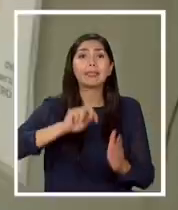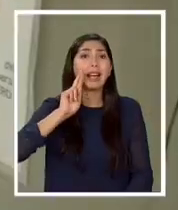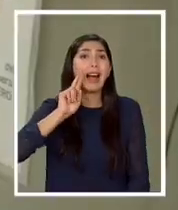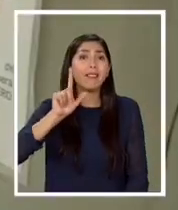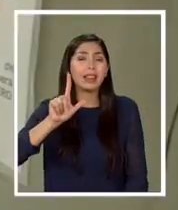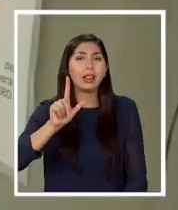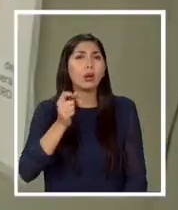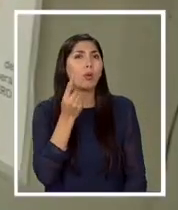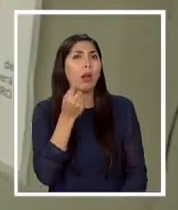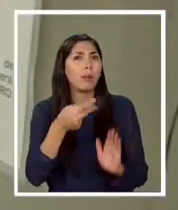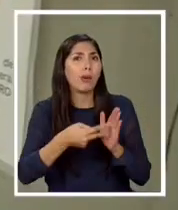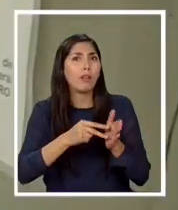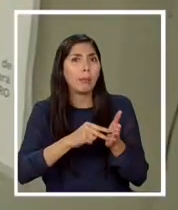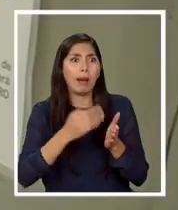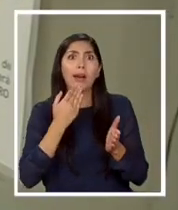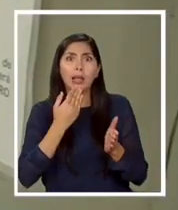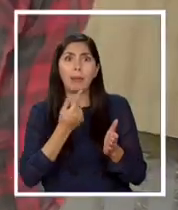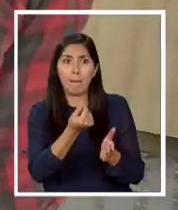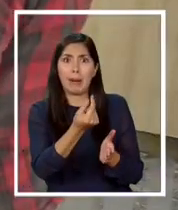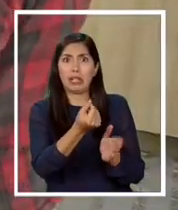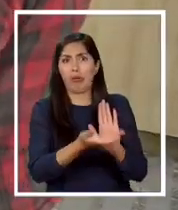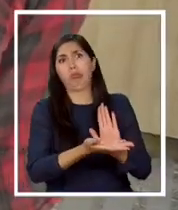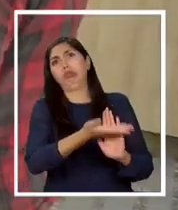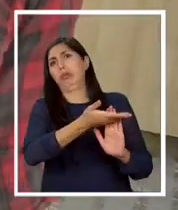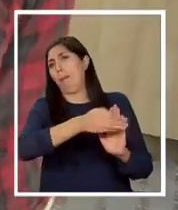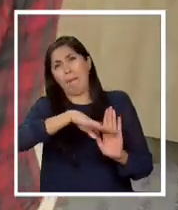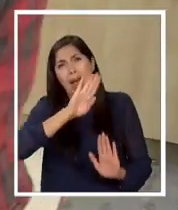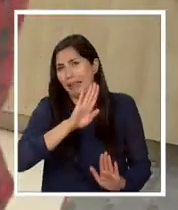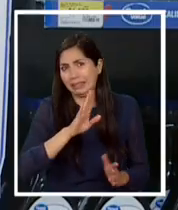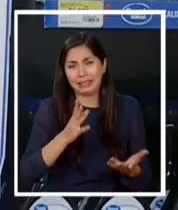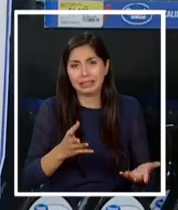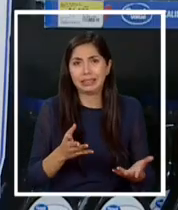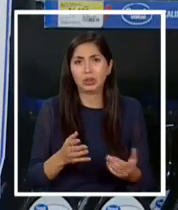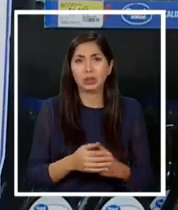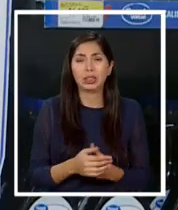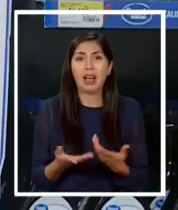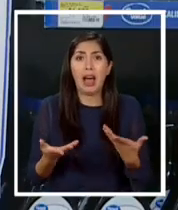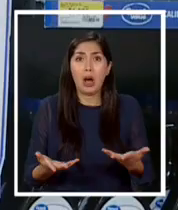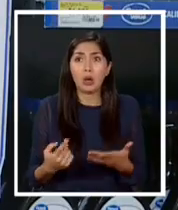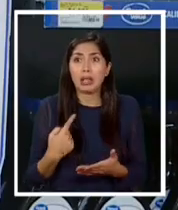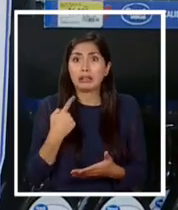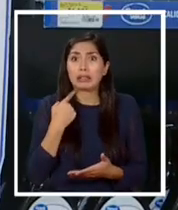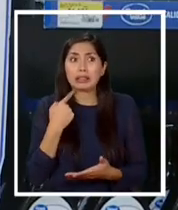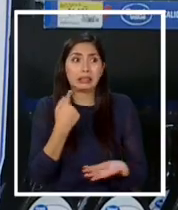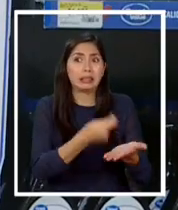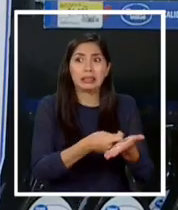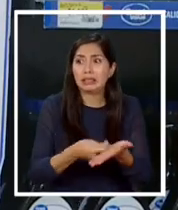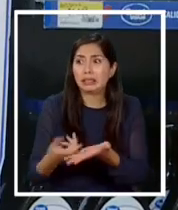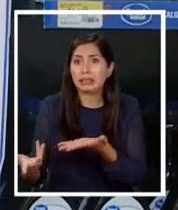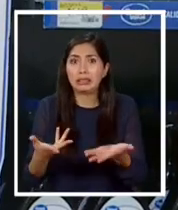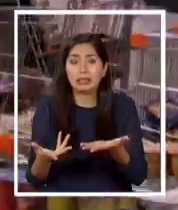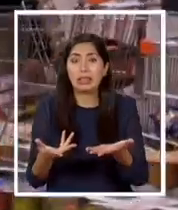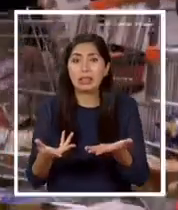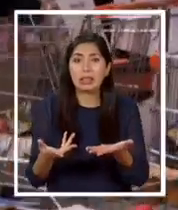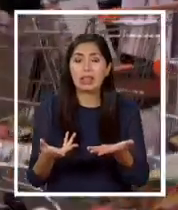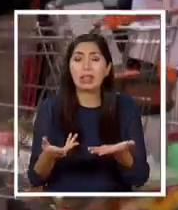problema es que la inflación creció mucho más. Se reduce el poder adquisitivo a un nivel que no se veía en Chile